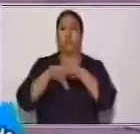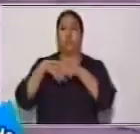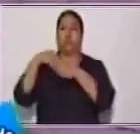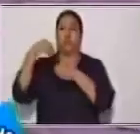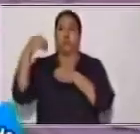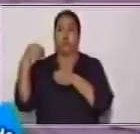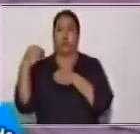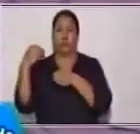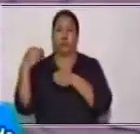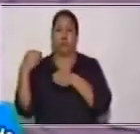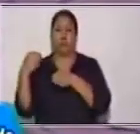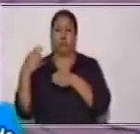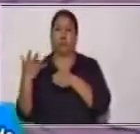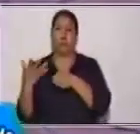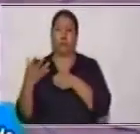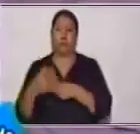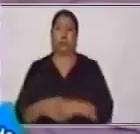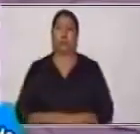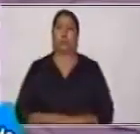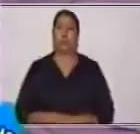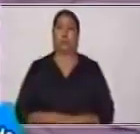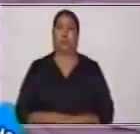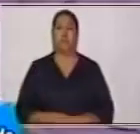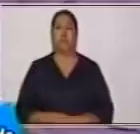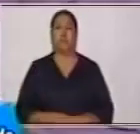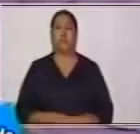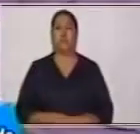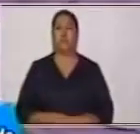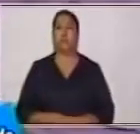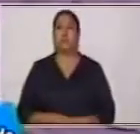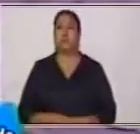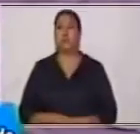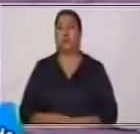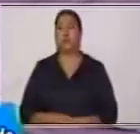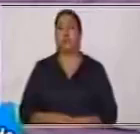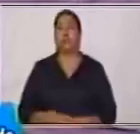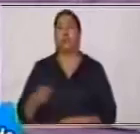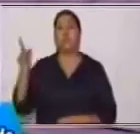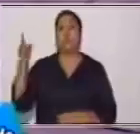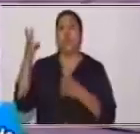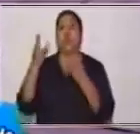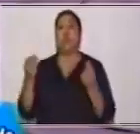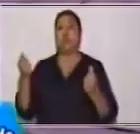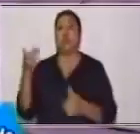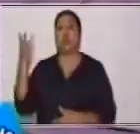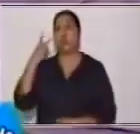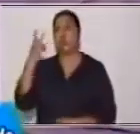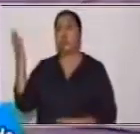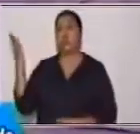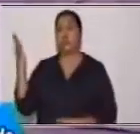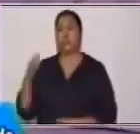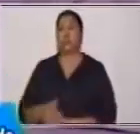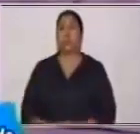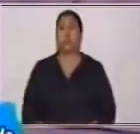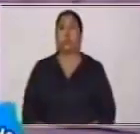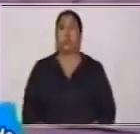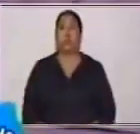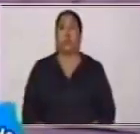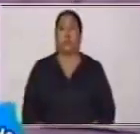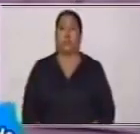1, 8 por 3, 24, y 1, 25, 2 y 3, mire, 6,